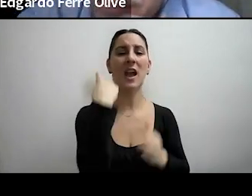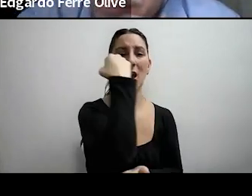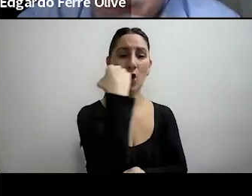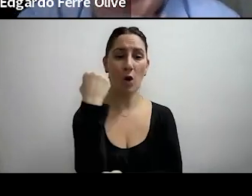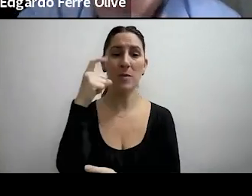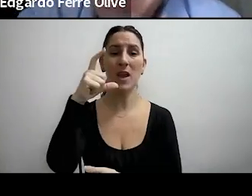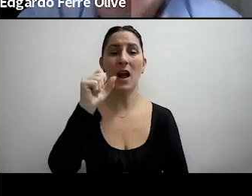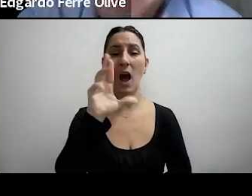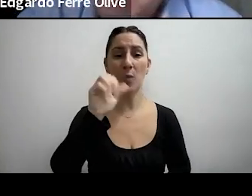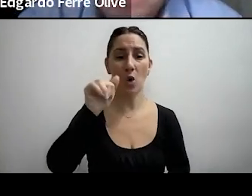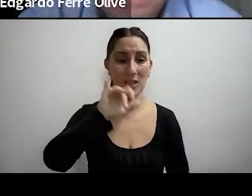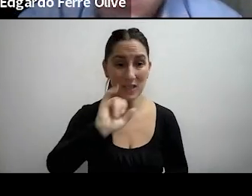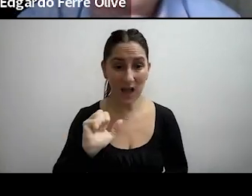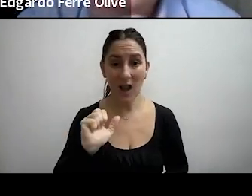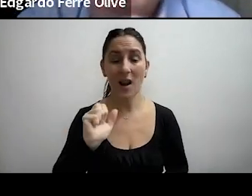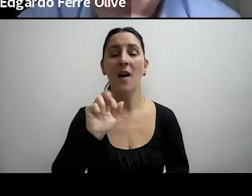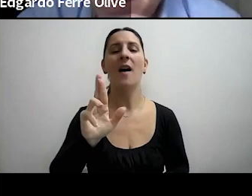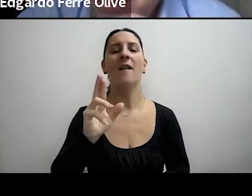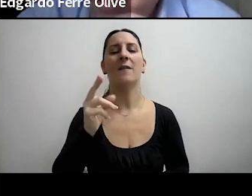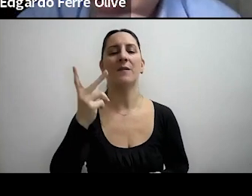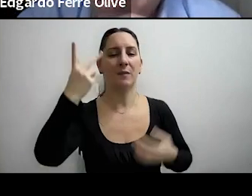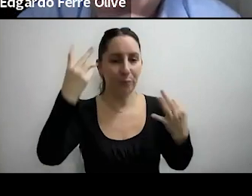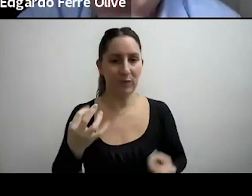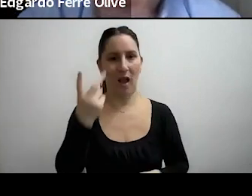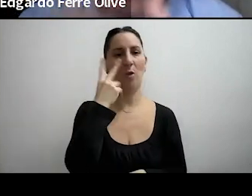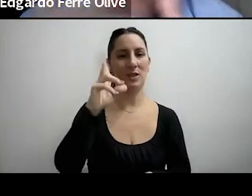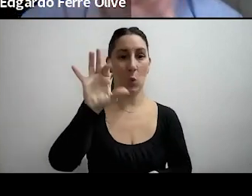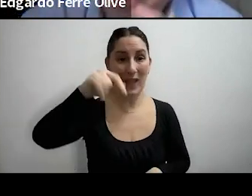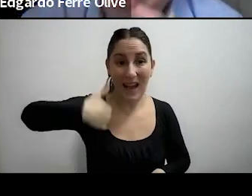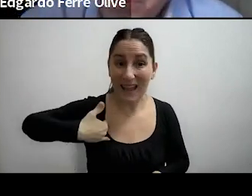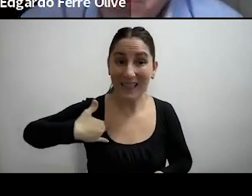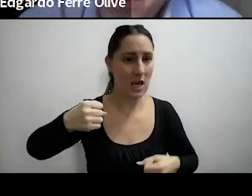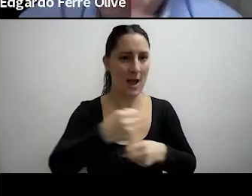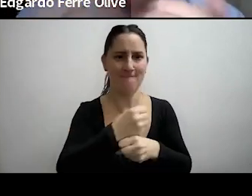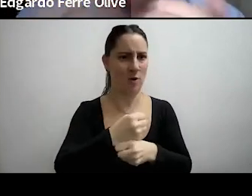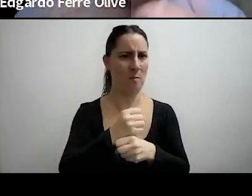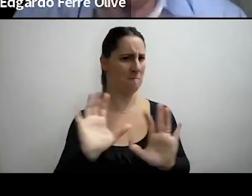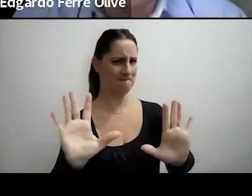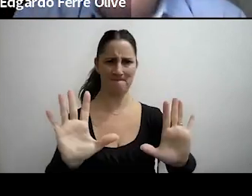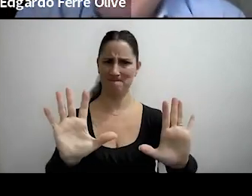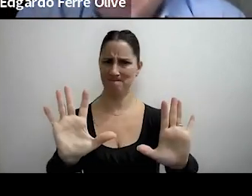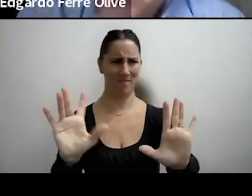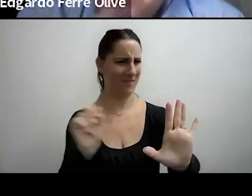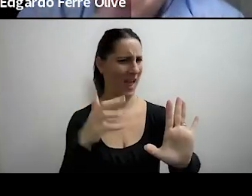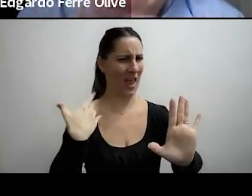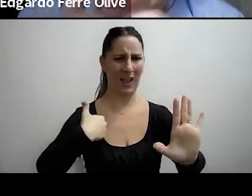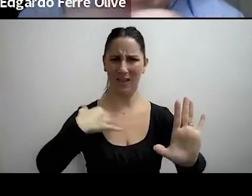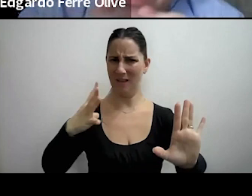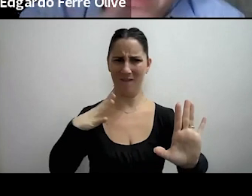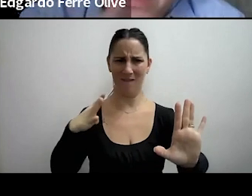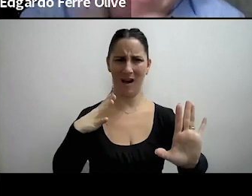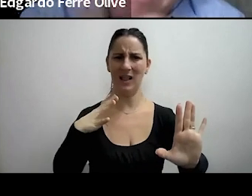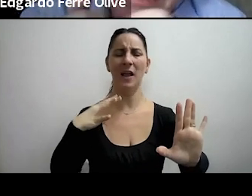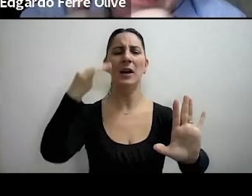2050. Este aspecto Argentina todavía no lo confirmó, o sea, no lo aceptó. O sea, no tenemos,